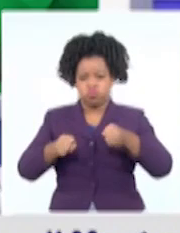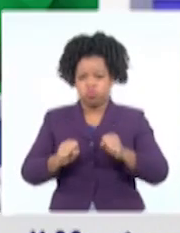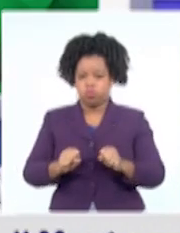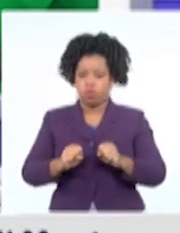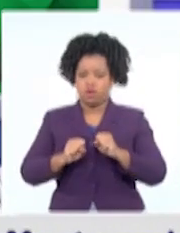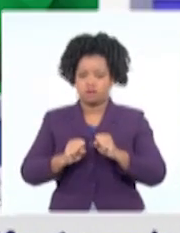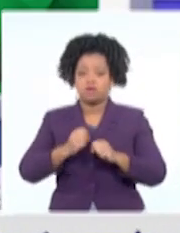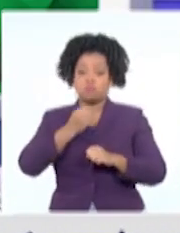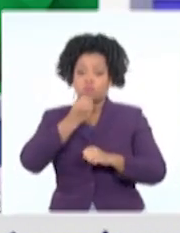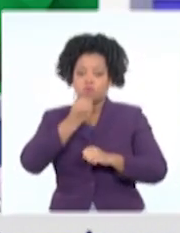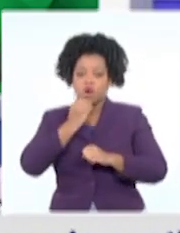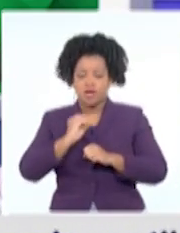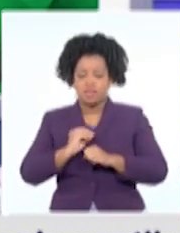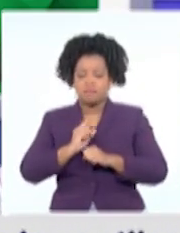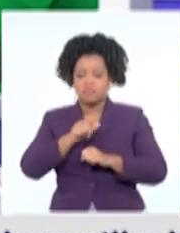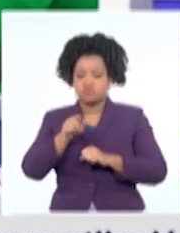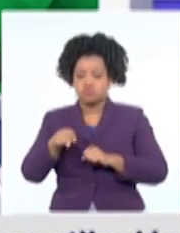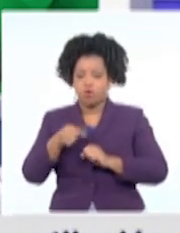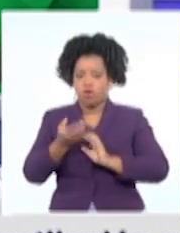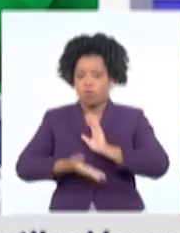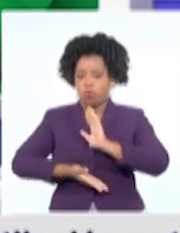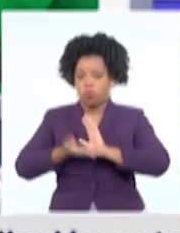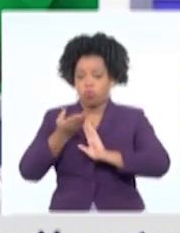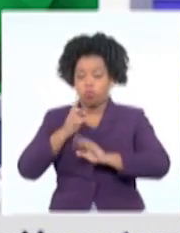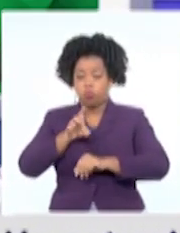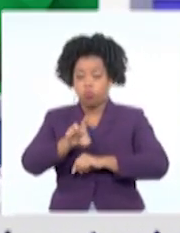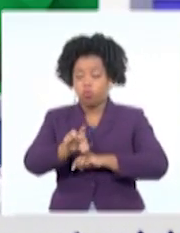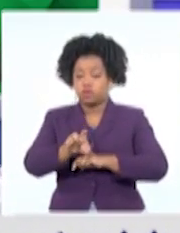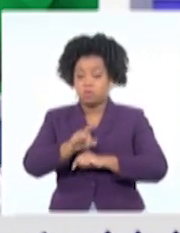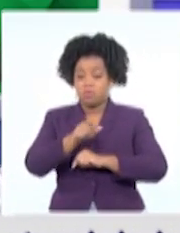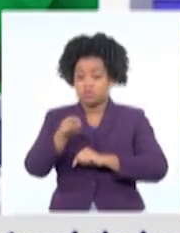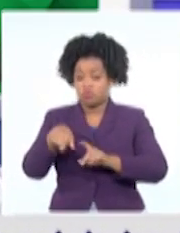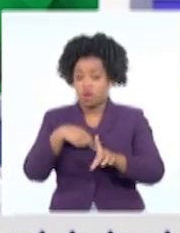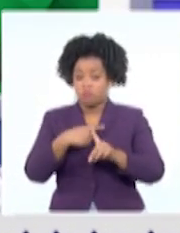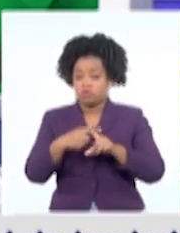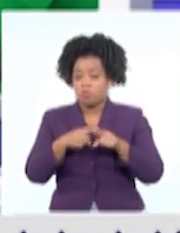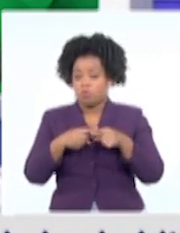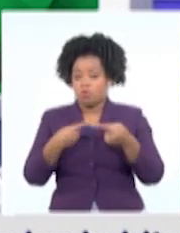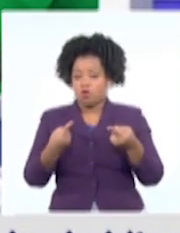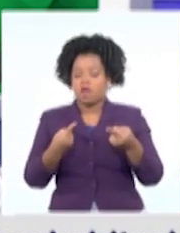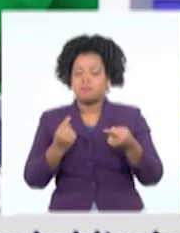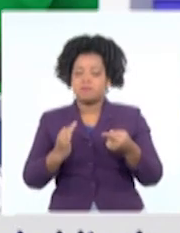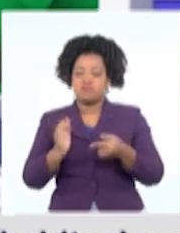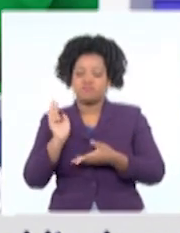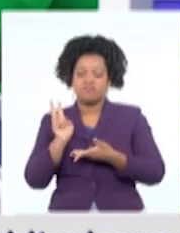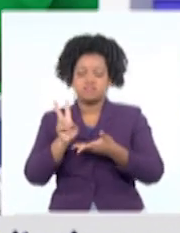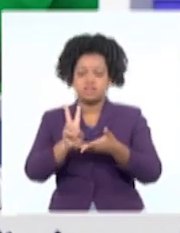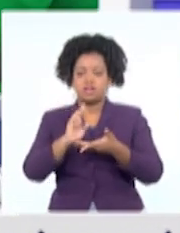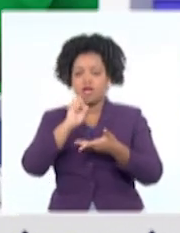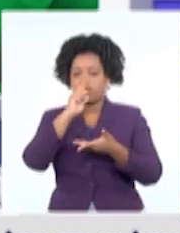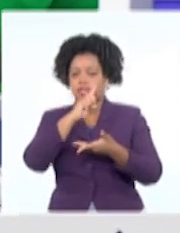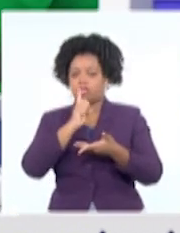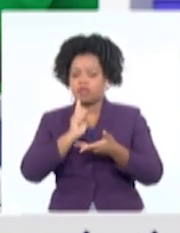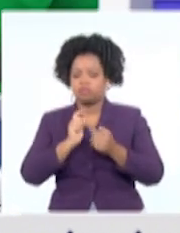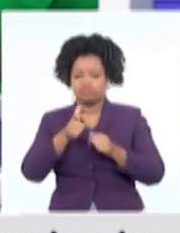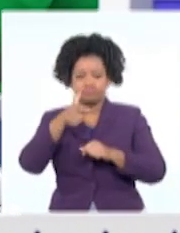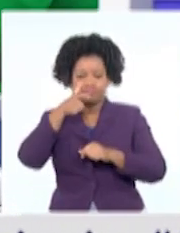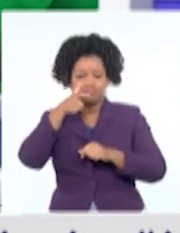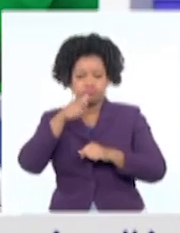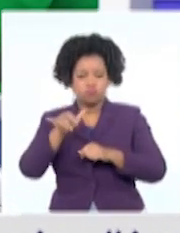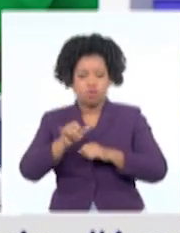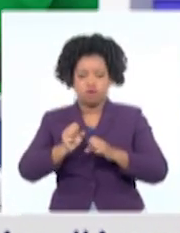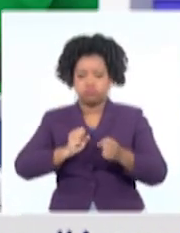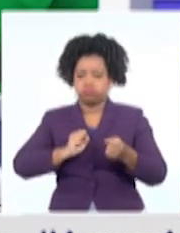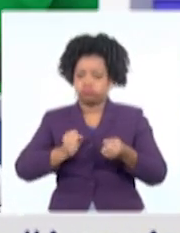casos. Precisamente los últimos casos que han estado diagnosticando, pues ha sido precisamente por esta vigilancia, que no es la